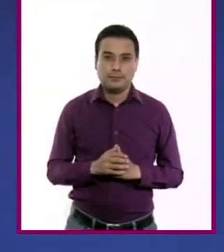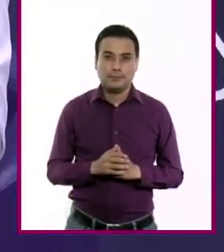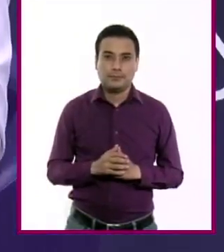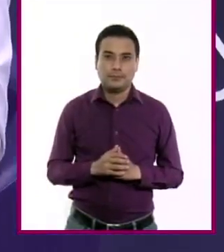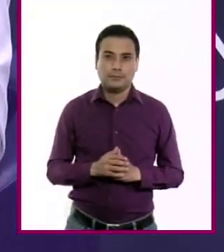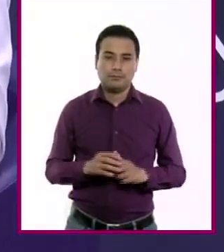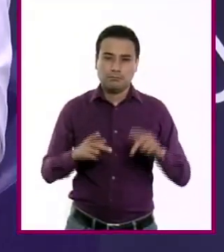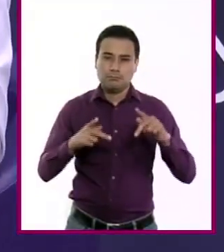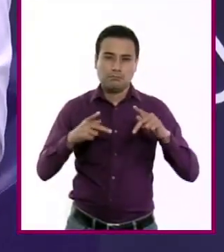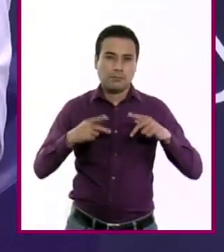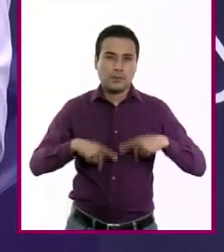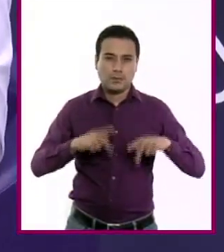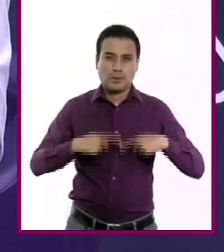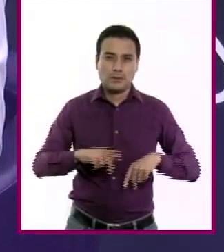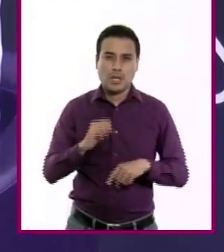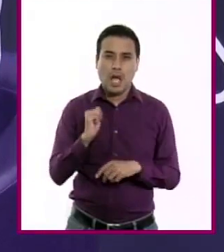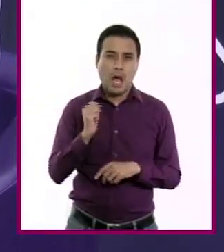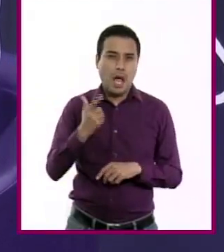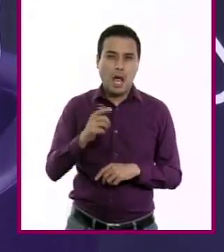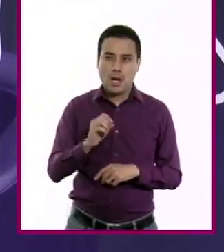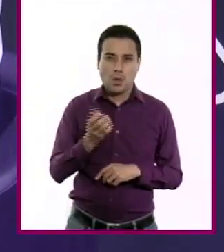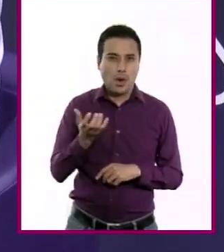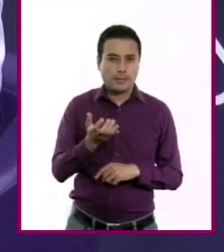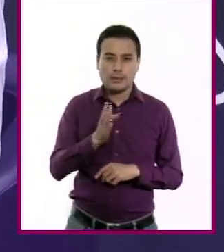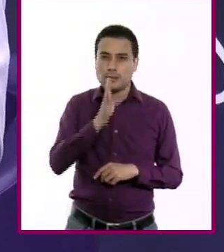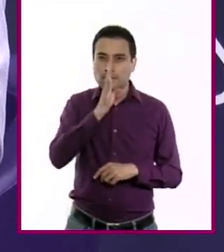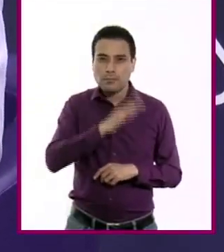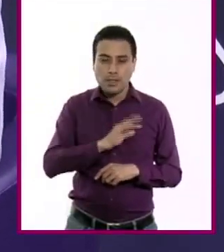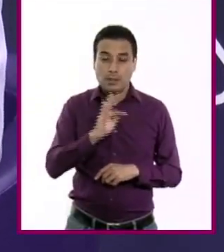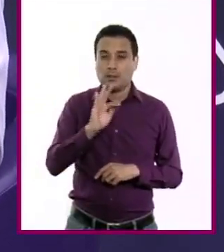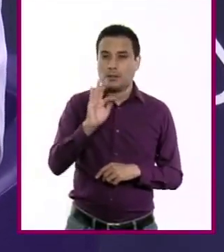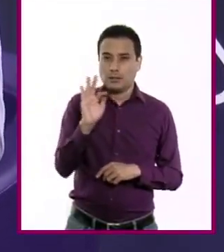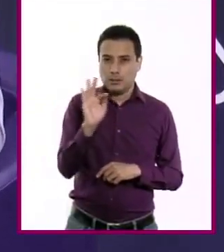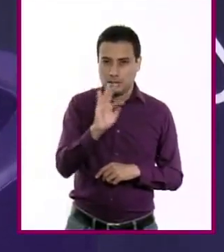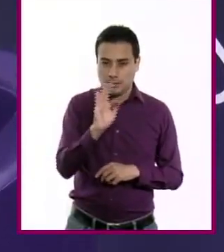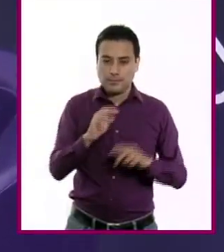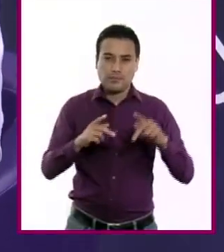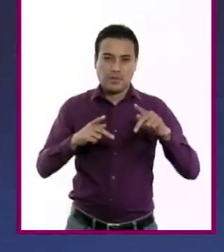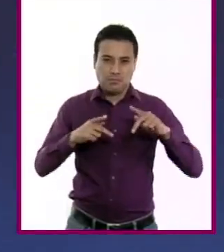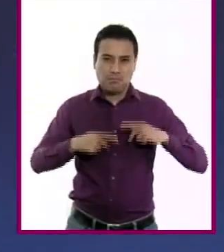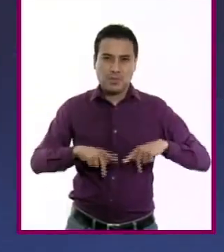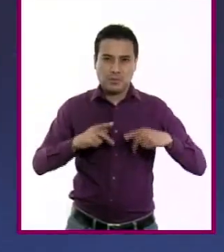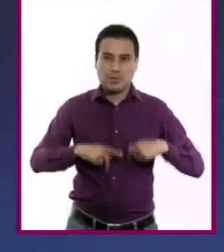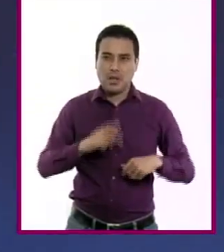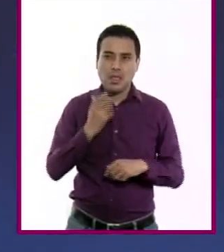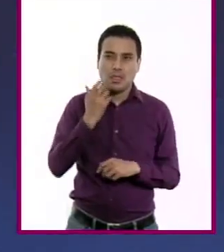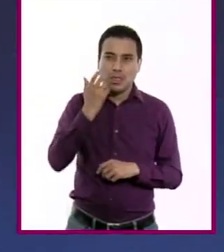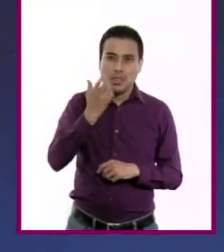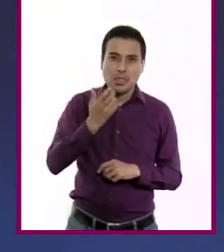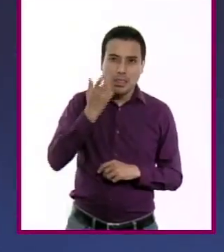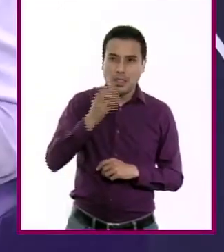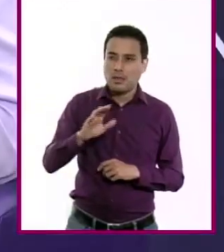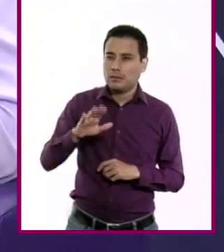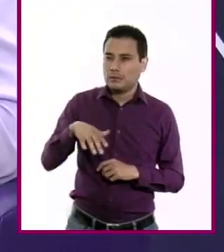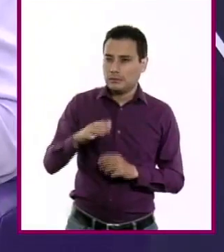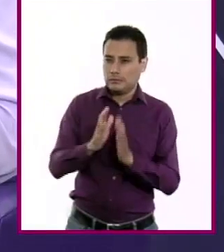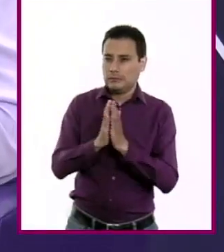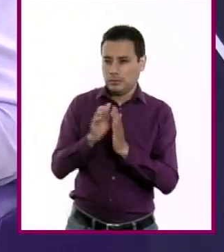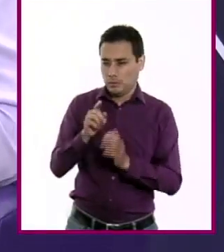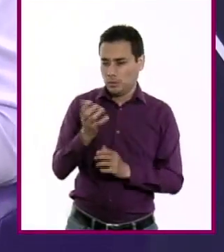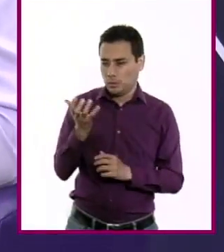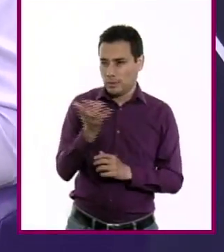una mala práctica que se llevó a cabo. Puede ser tanto intencional, que alguien le diga yo a él, oye, necesito que me hagas un